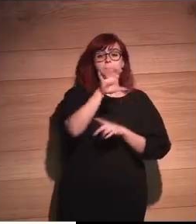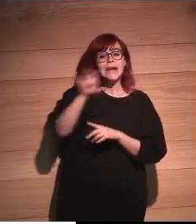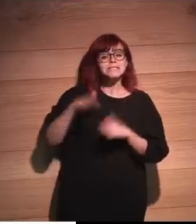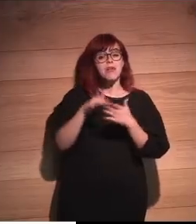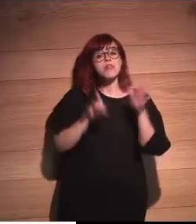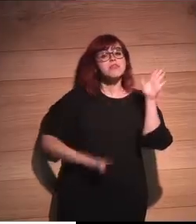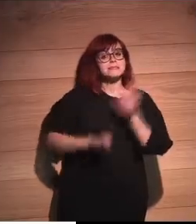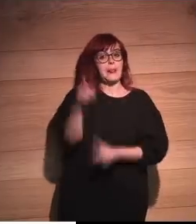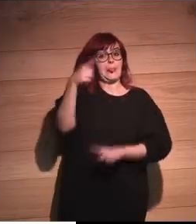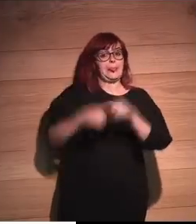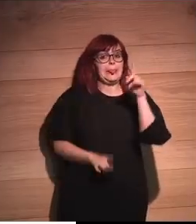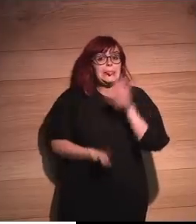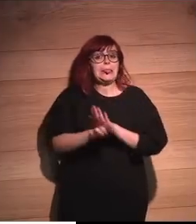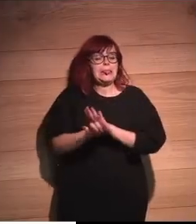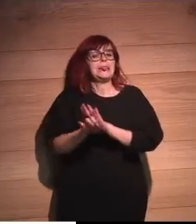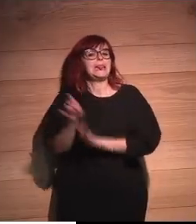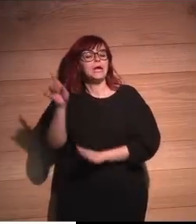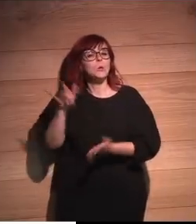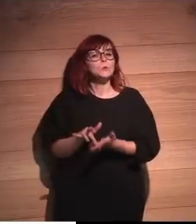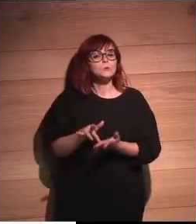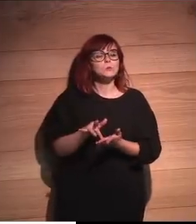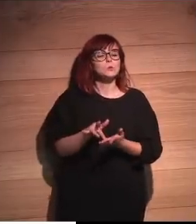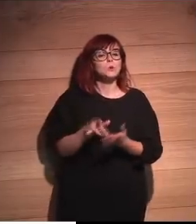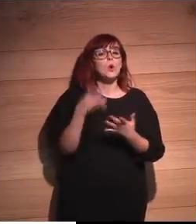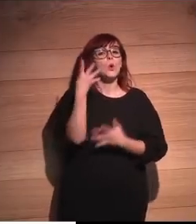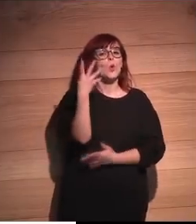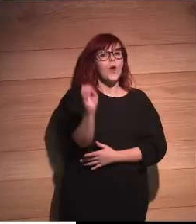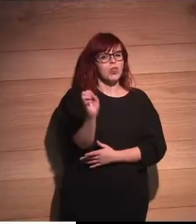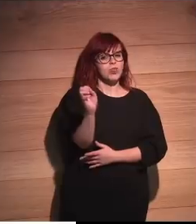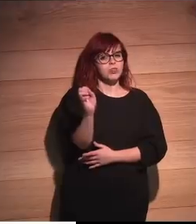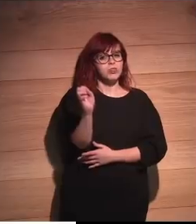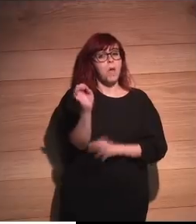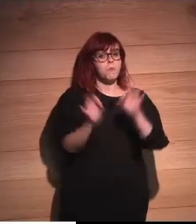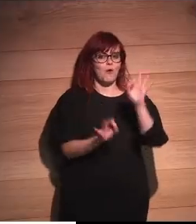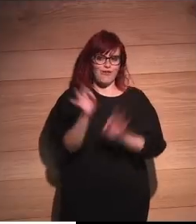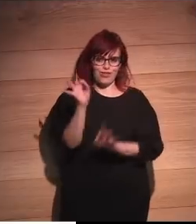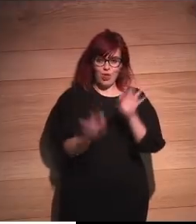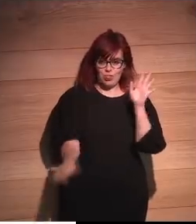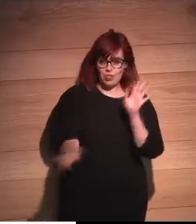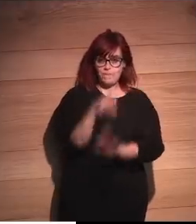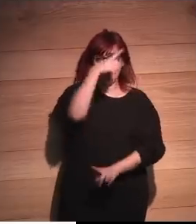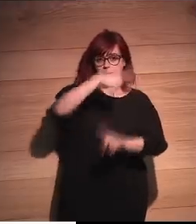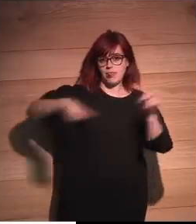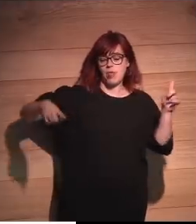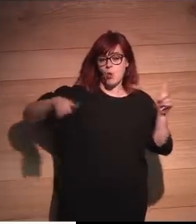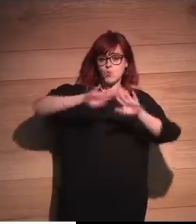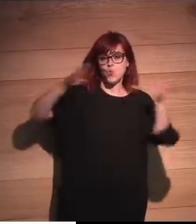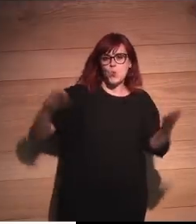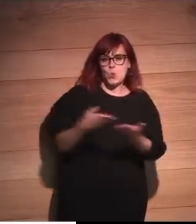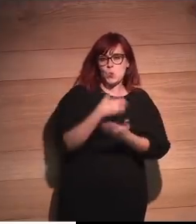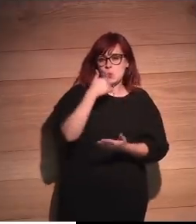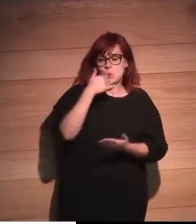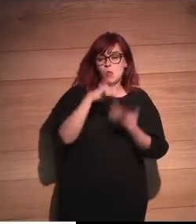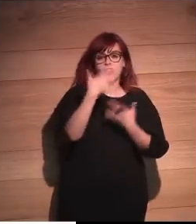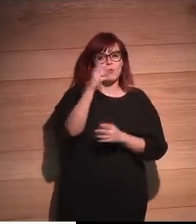en vías de desarrollo está en torno al 40%. La media mundial no